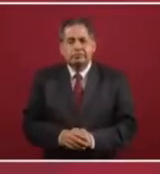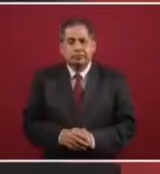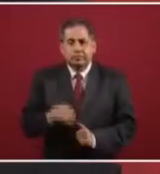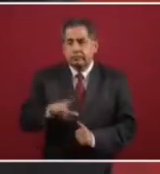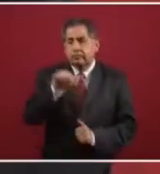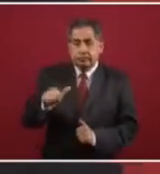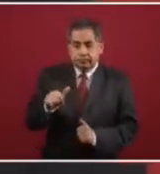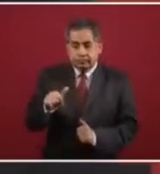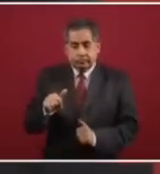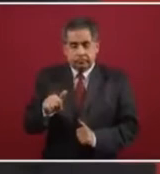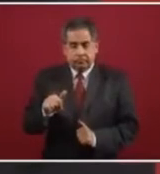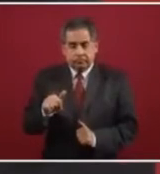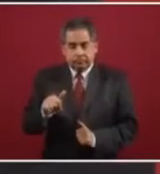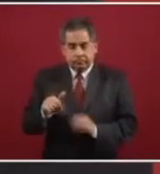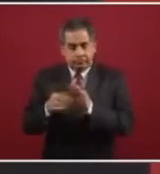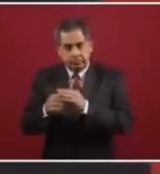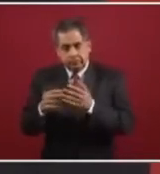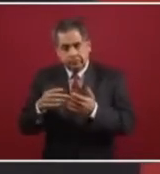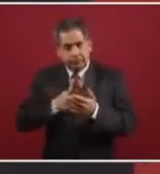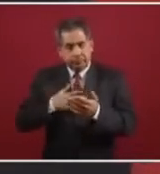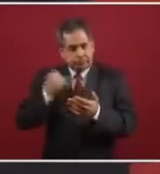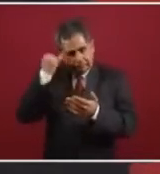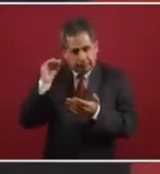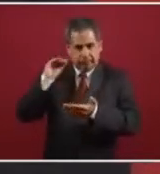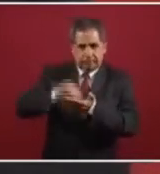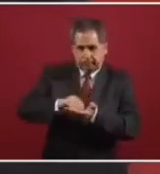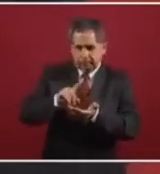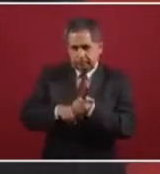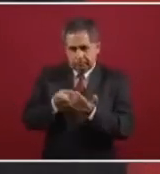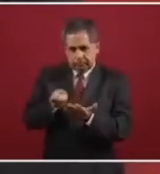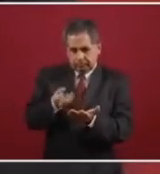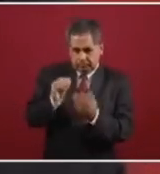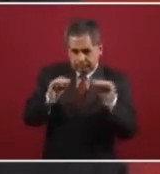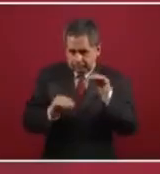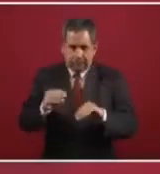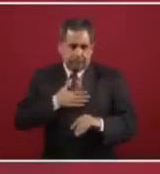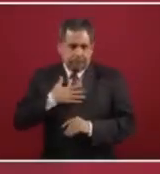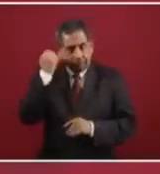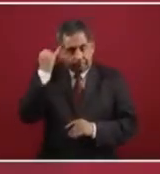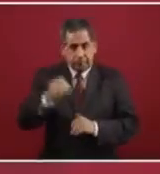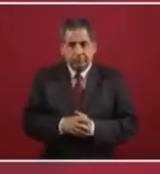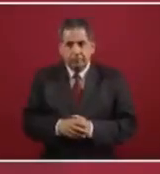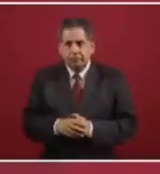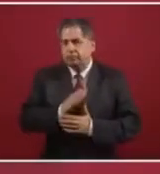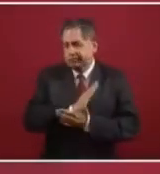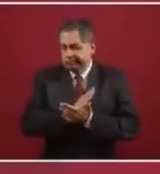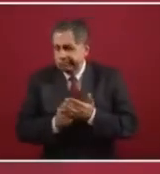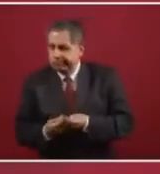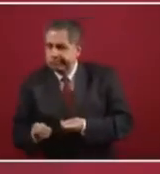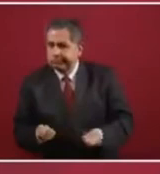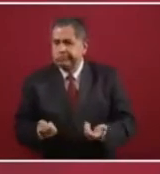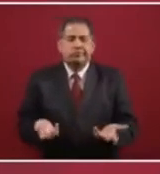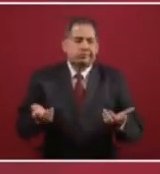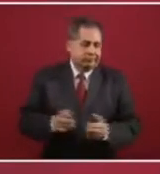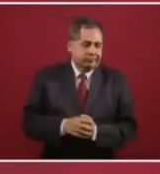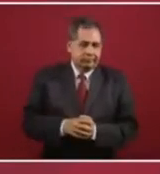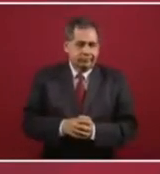Luego de esos, ya ahí sí le pongo yo de mi cosecha, moches